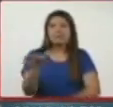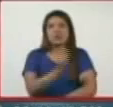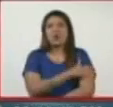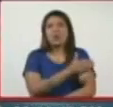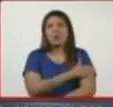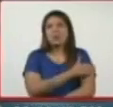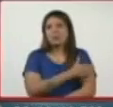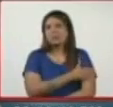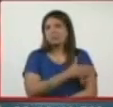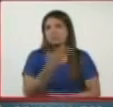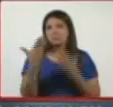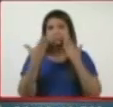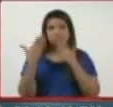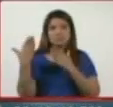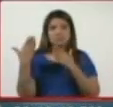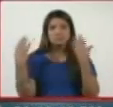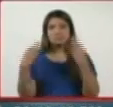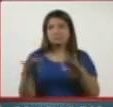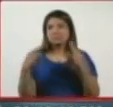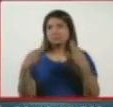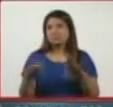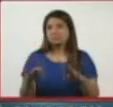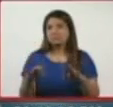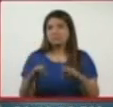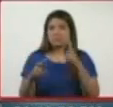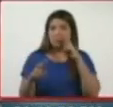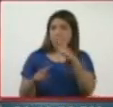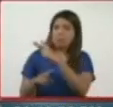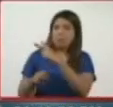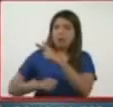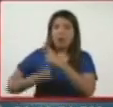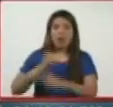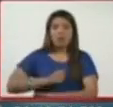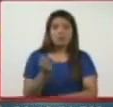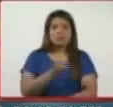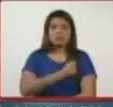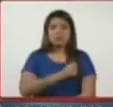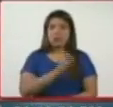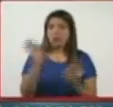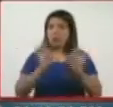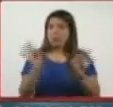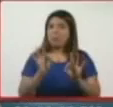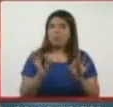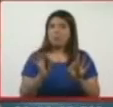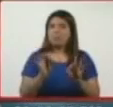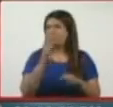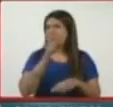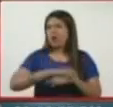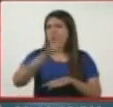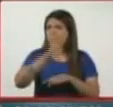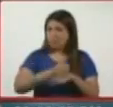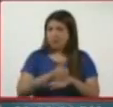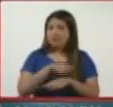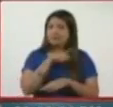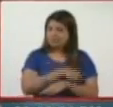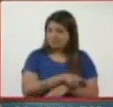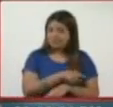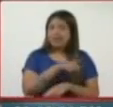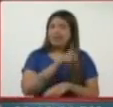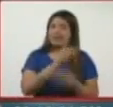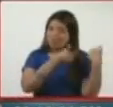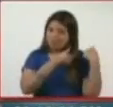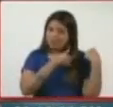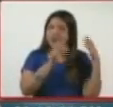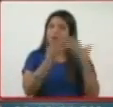total impunidad y sin que apareciera la policía de Chacao, la responsable de mantener el orden en